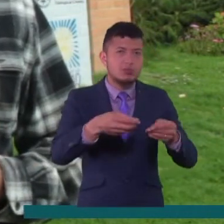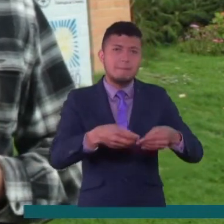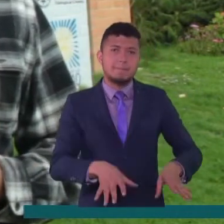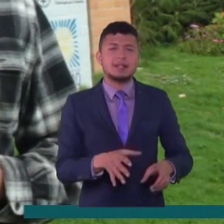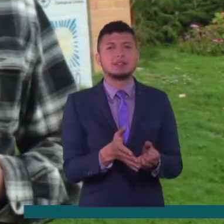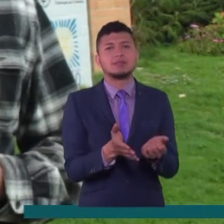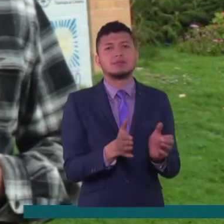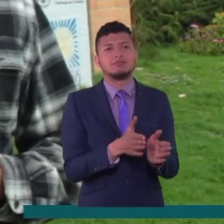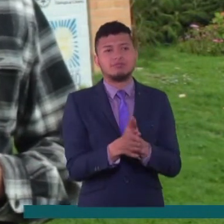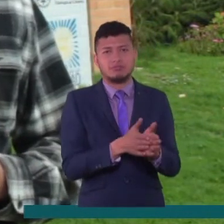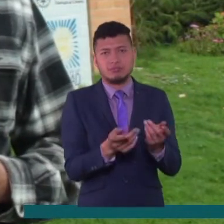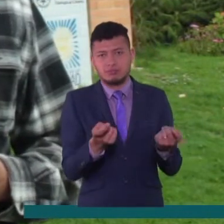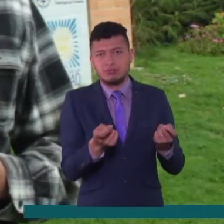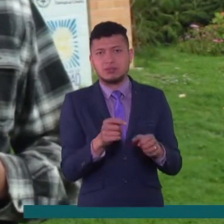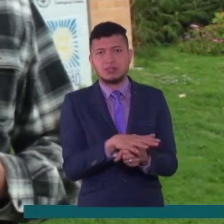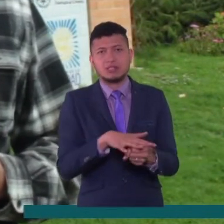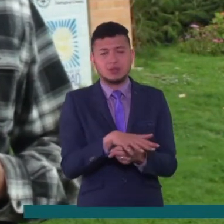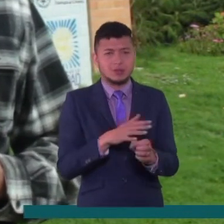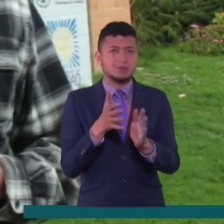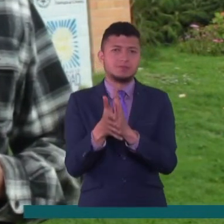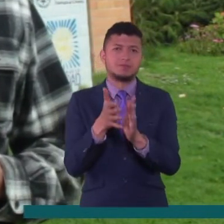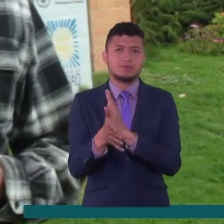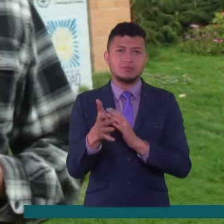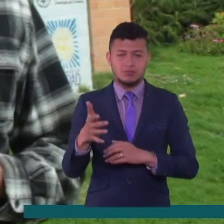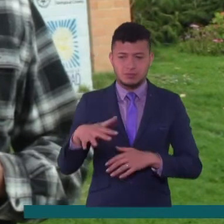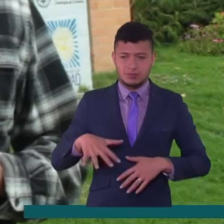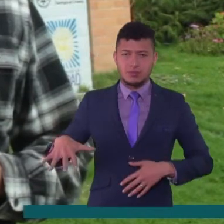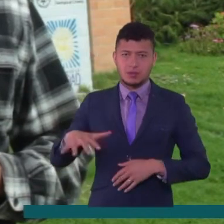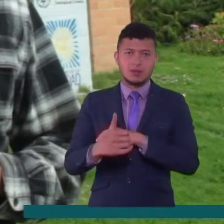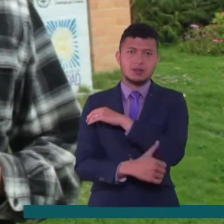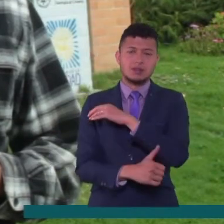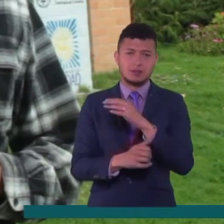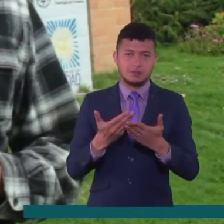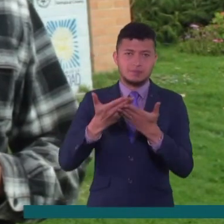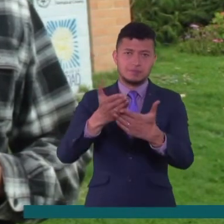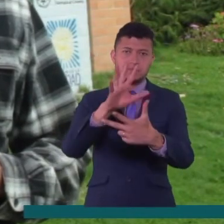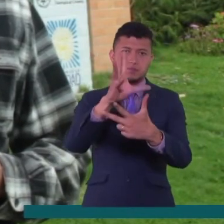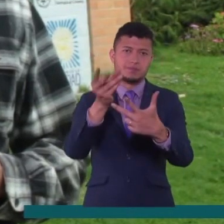circunstancia. Desde el departamento de Boyacá informó Jorge Torres para Enlace 13.